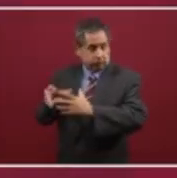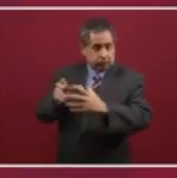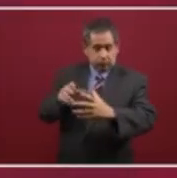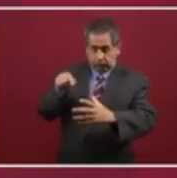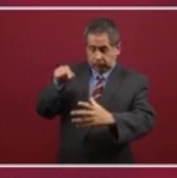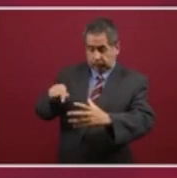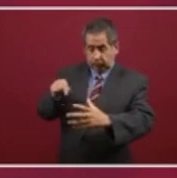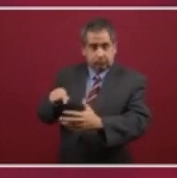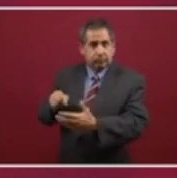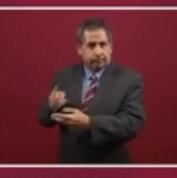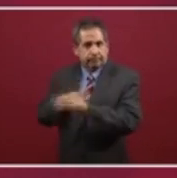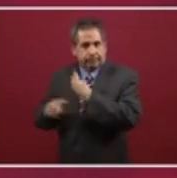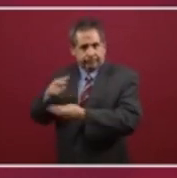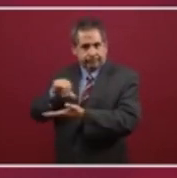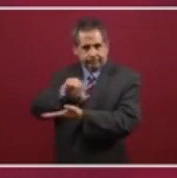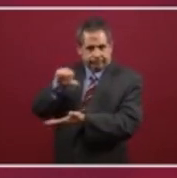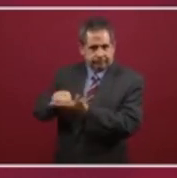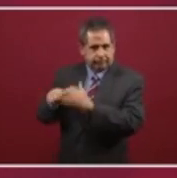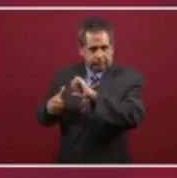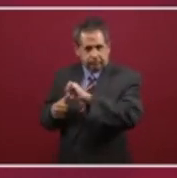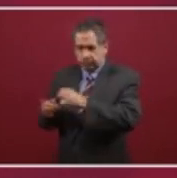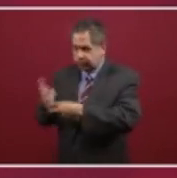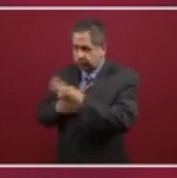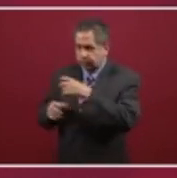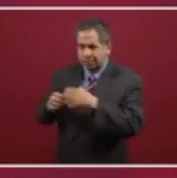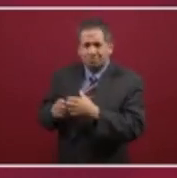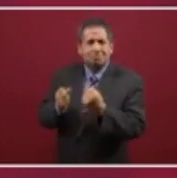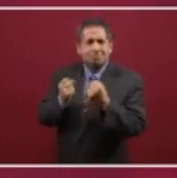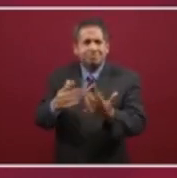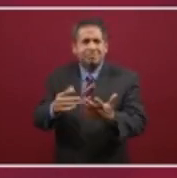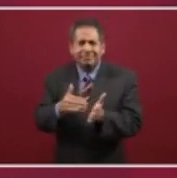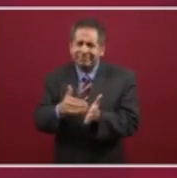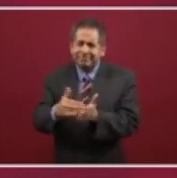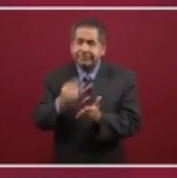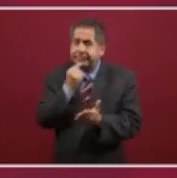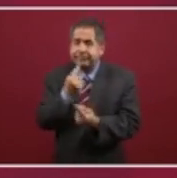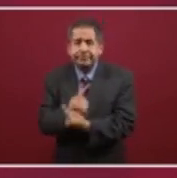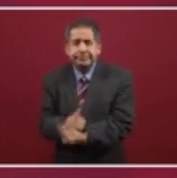de Centroamérica vienen miles de niños,